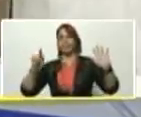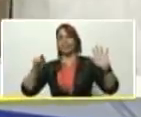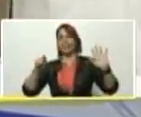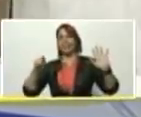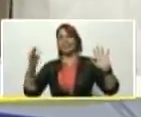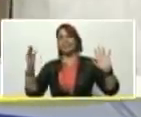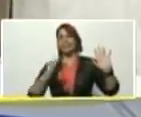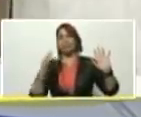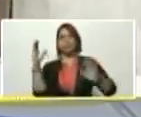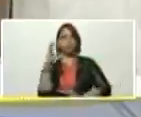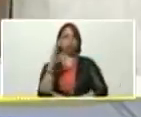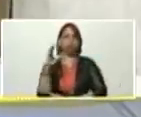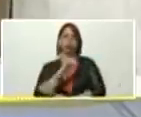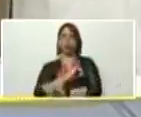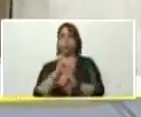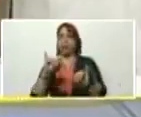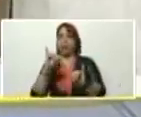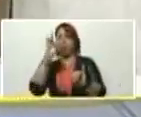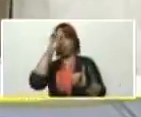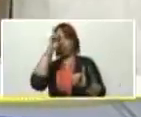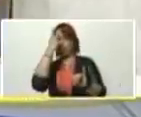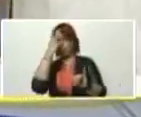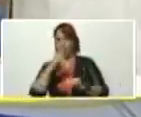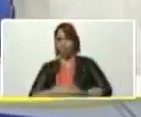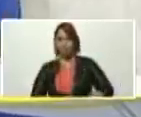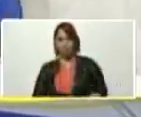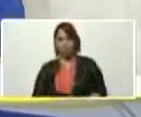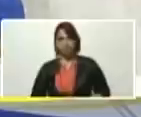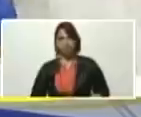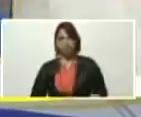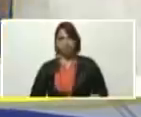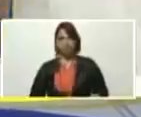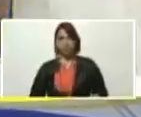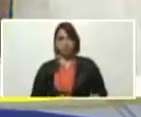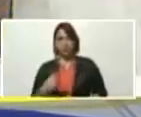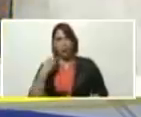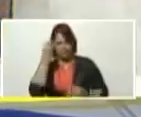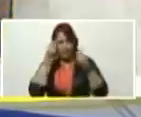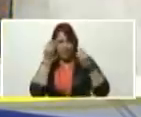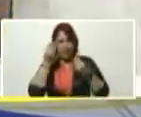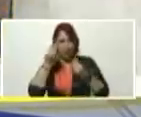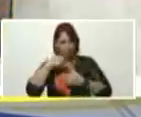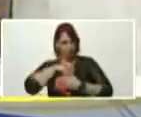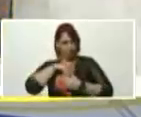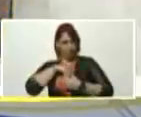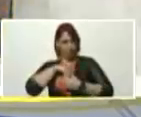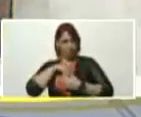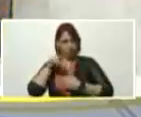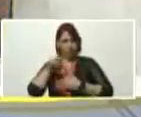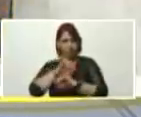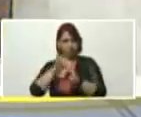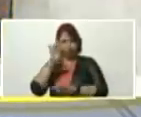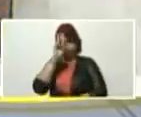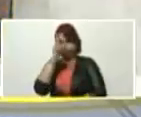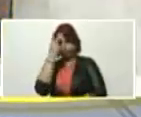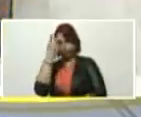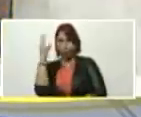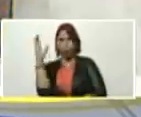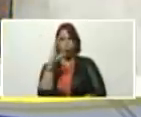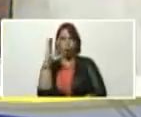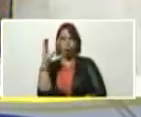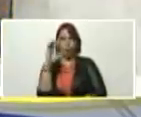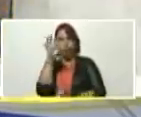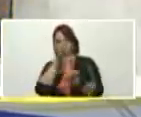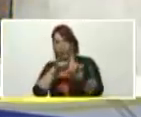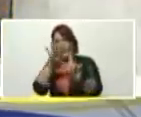Colombia, a este lo vacunaron, al que estaba declarando, pensé yo por dentro, a mí adentro, a este lo vacunaron desde Colombia y lo